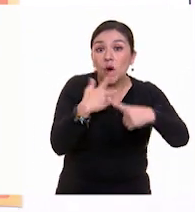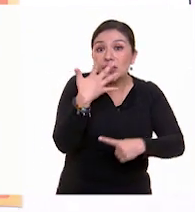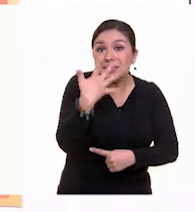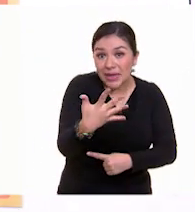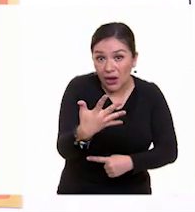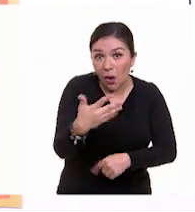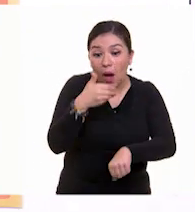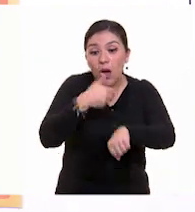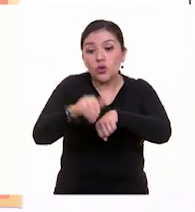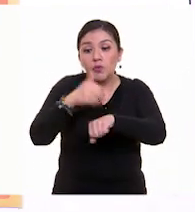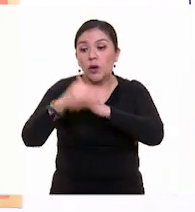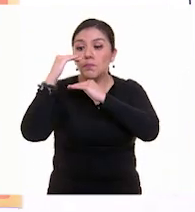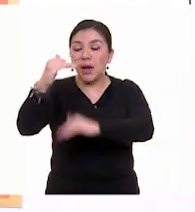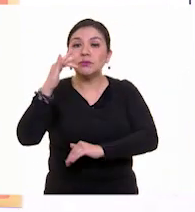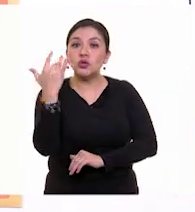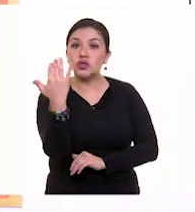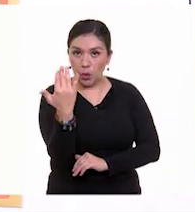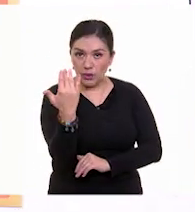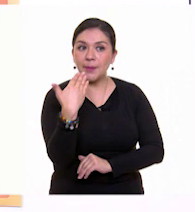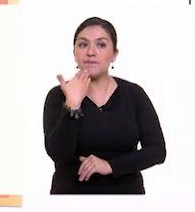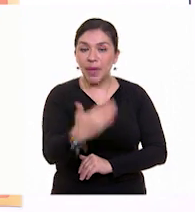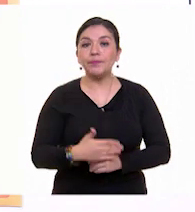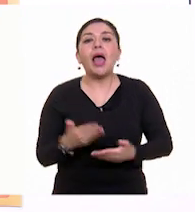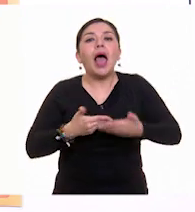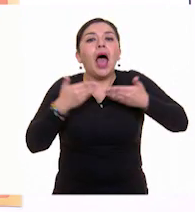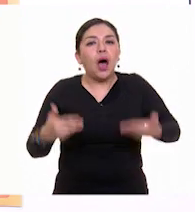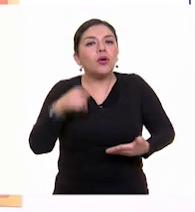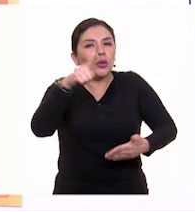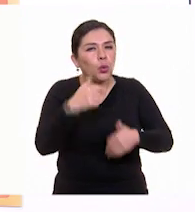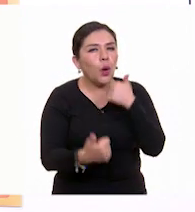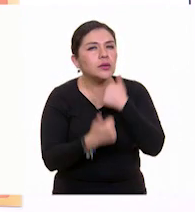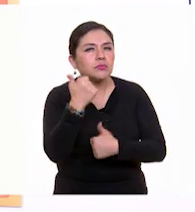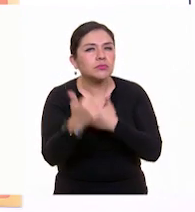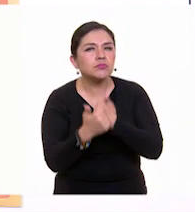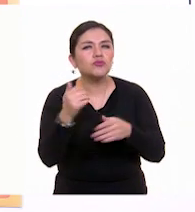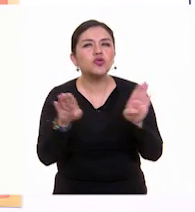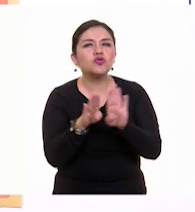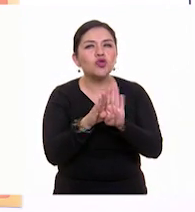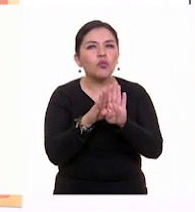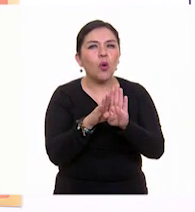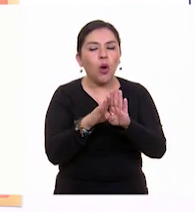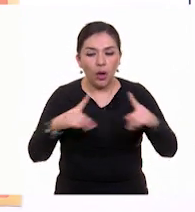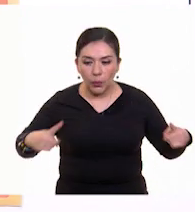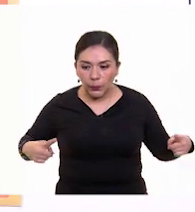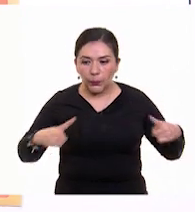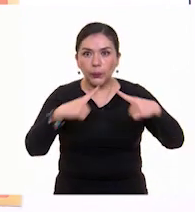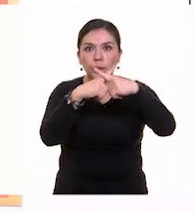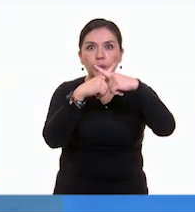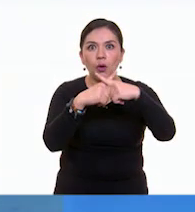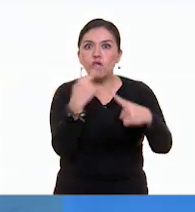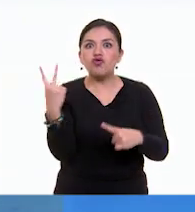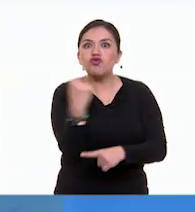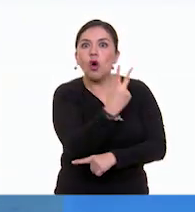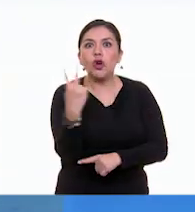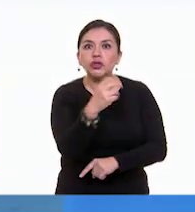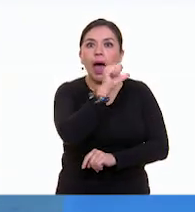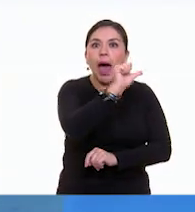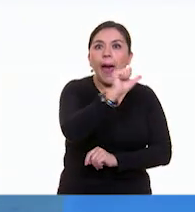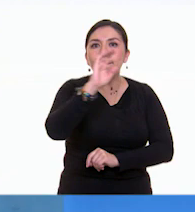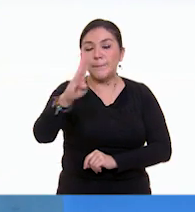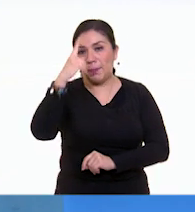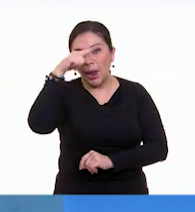5 hasta el 50, ahora la tarea es cruzar los 2 rectángulos de tal manera que se